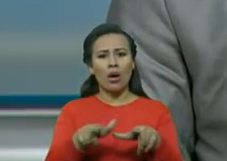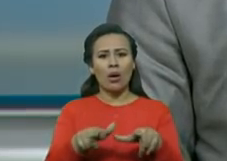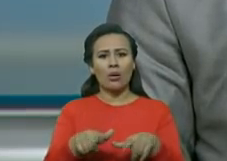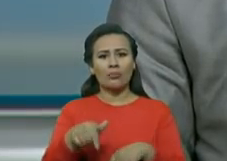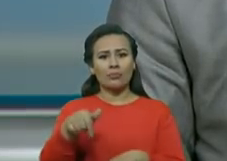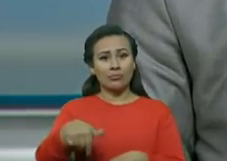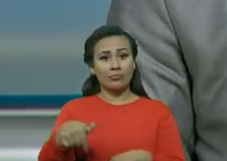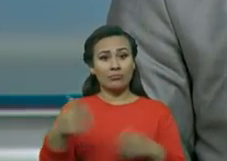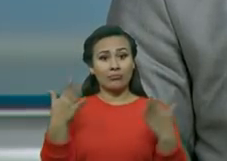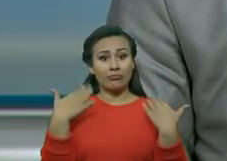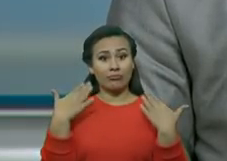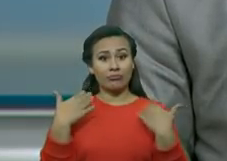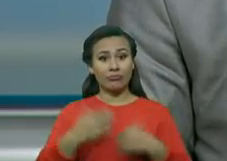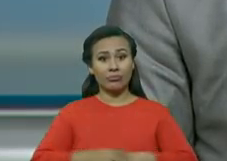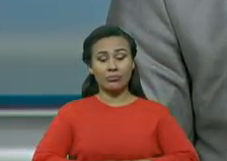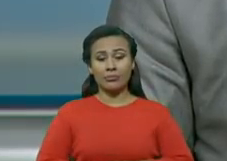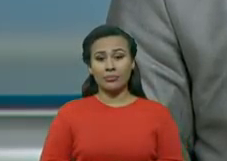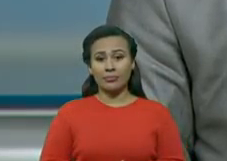la urbe porteña.